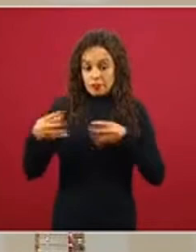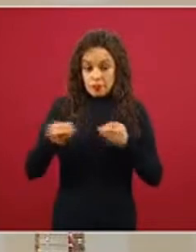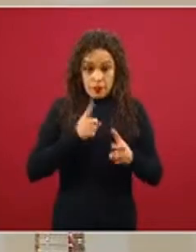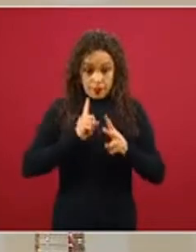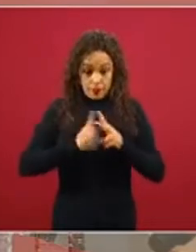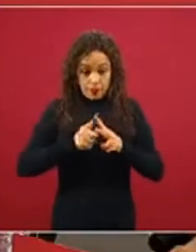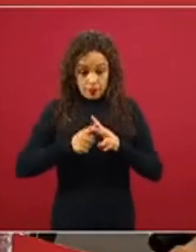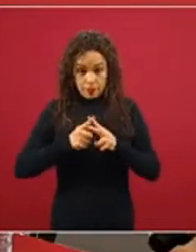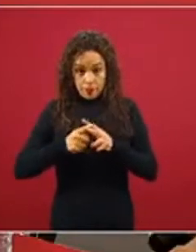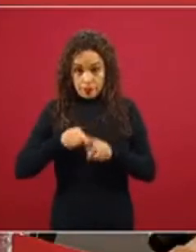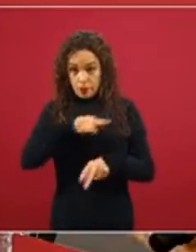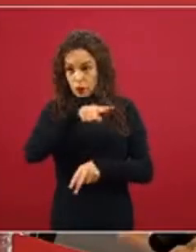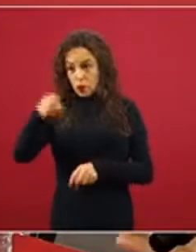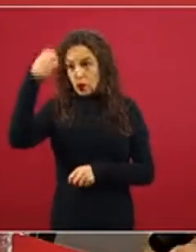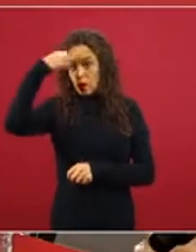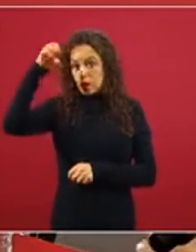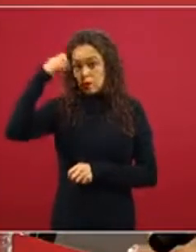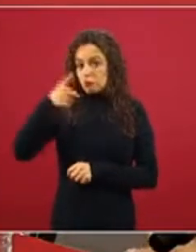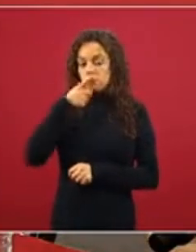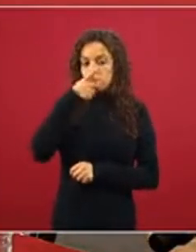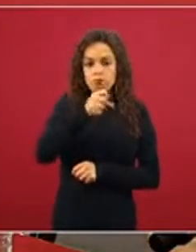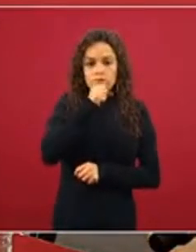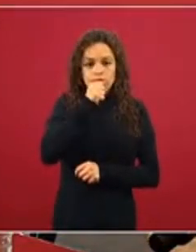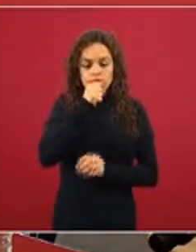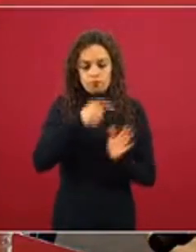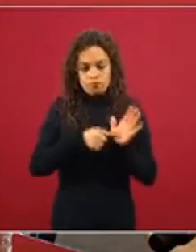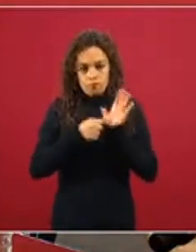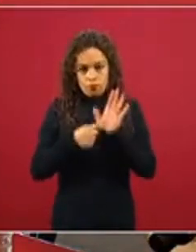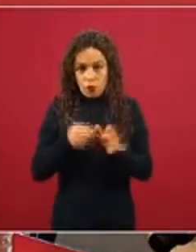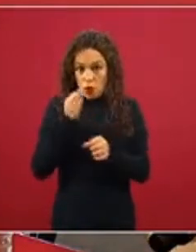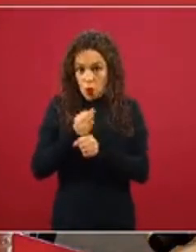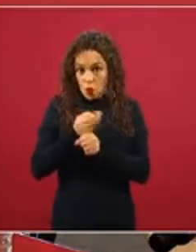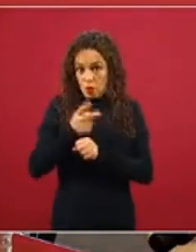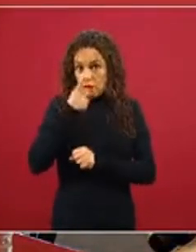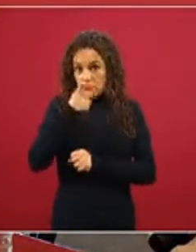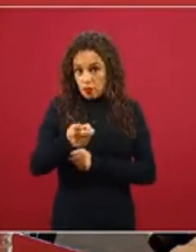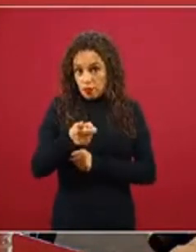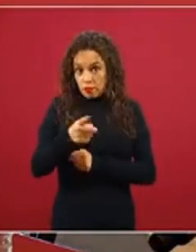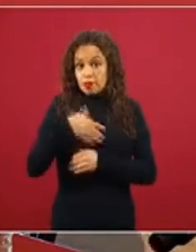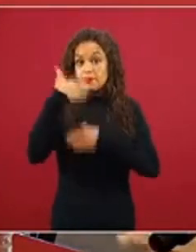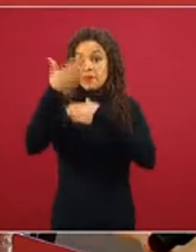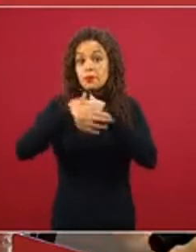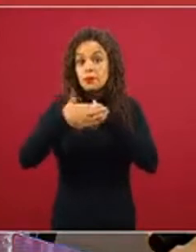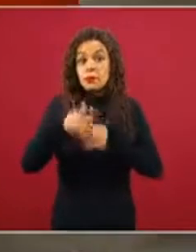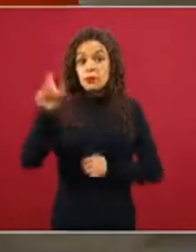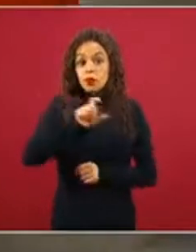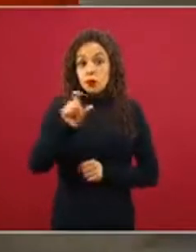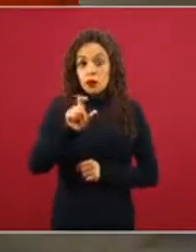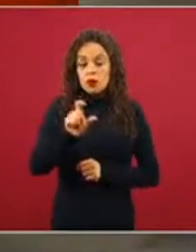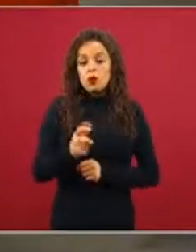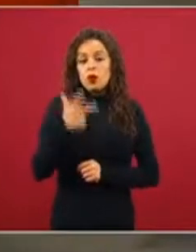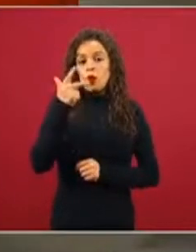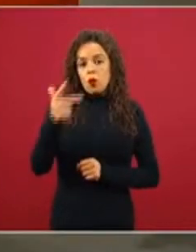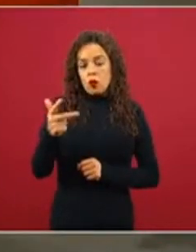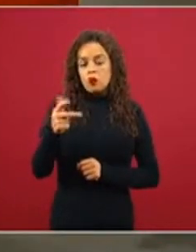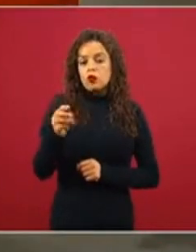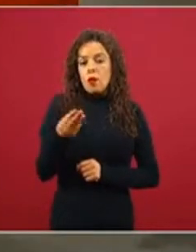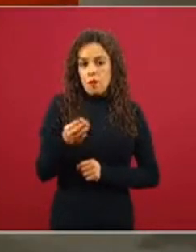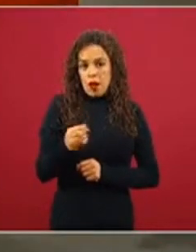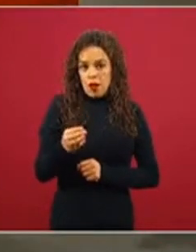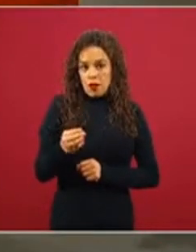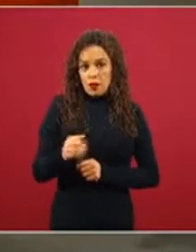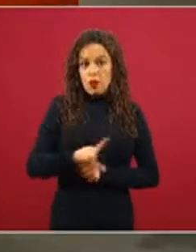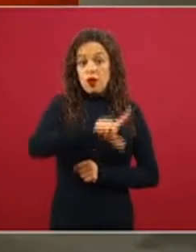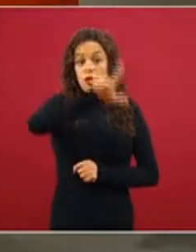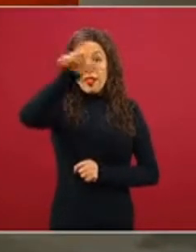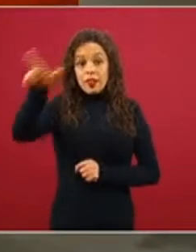matemáticas, está en este momento, según la más reciente predicción, el 8 de mayo. Y después probablemente empezará a